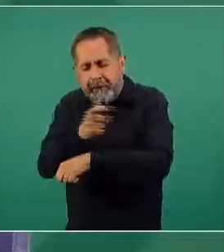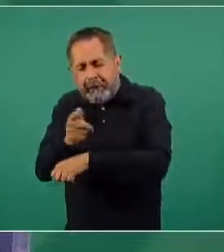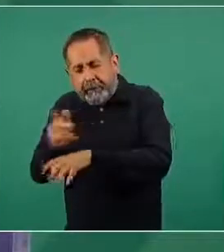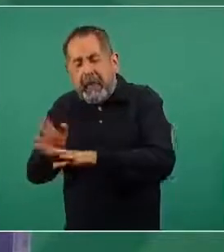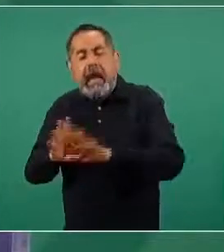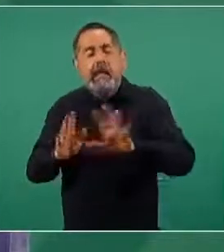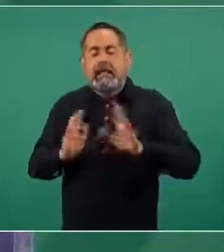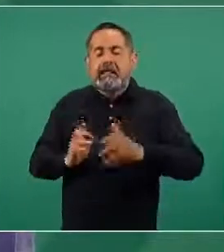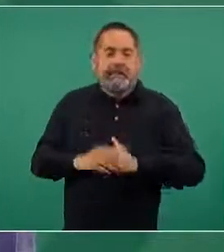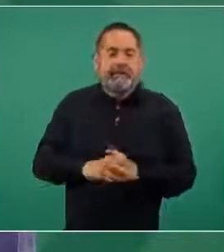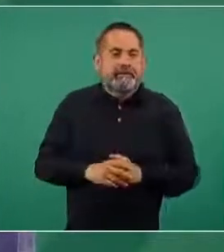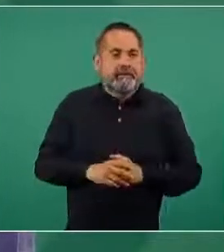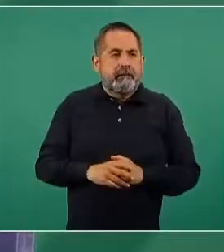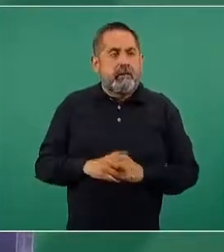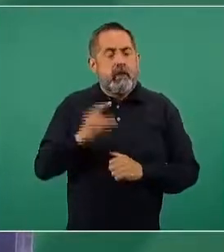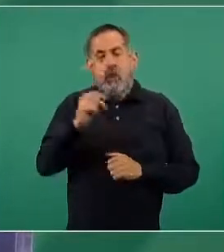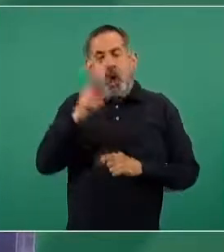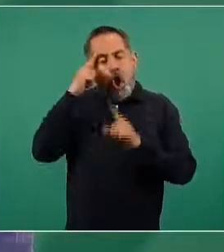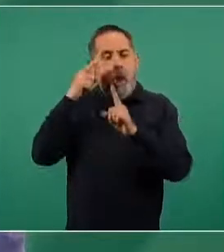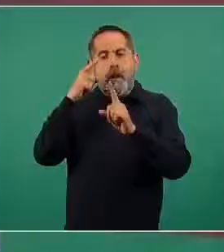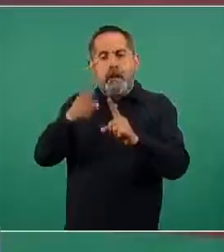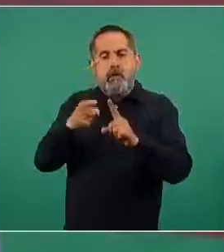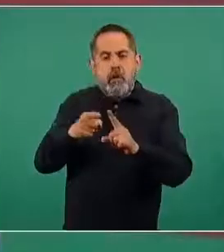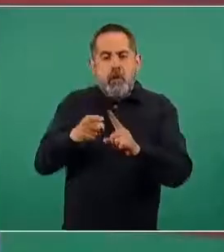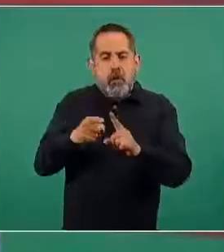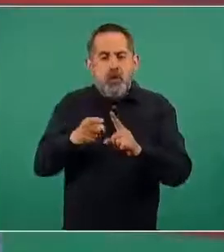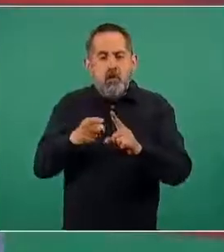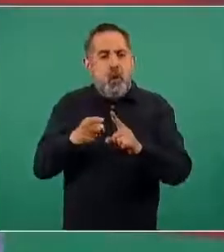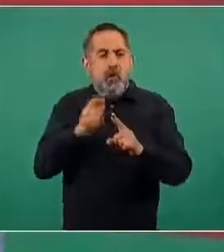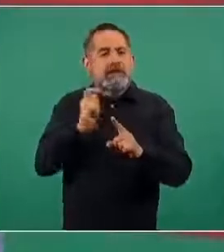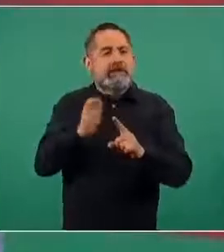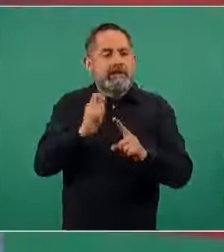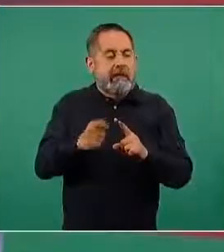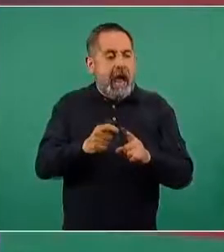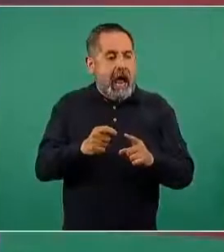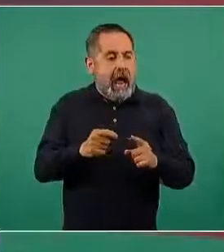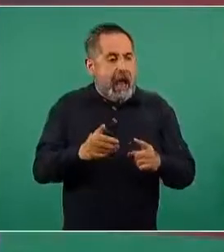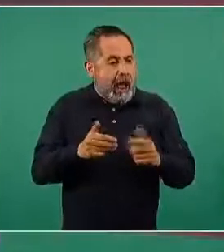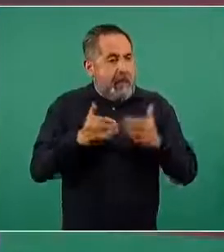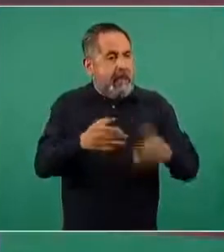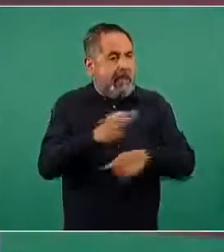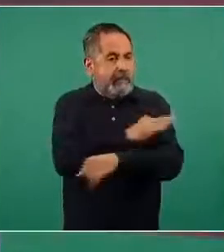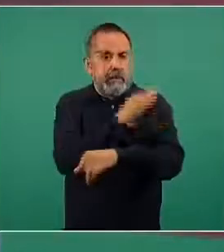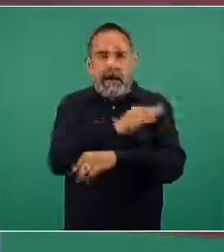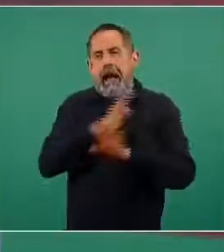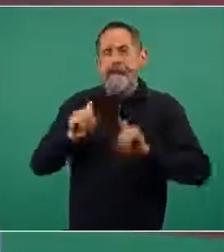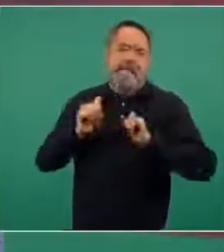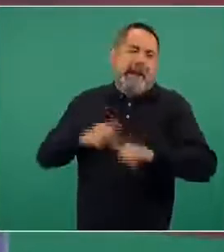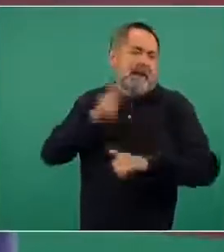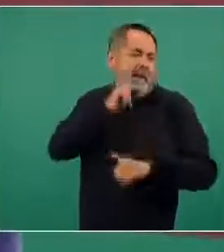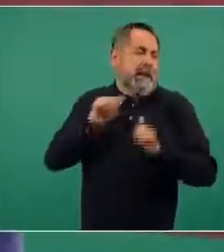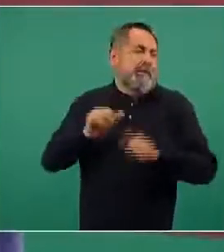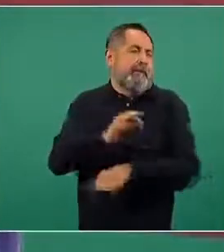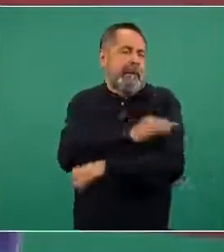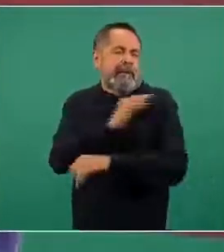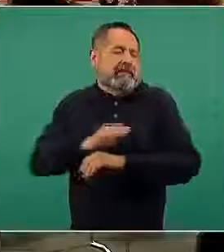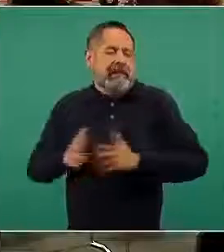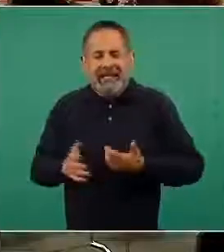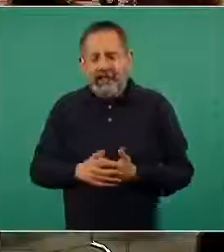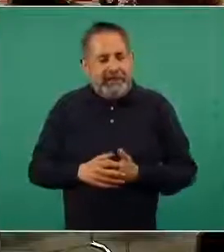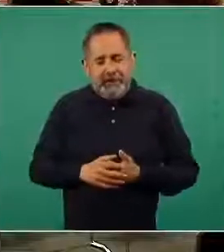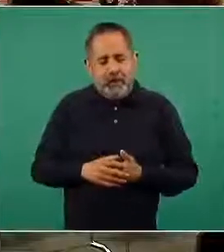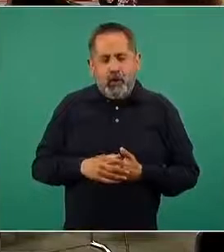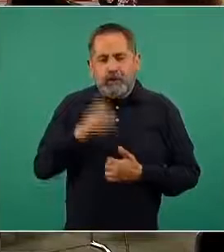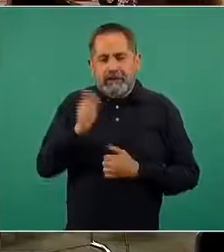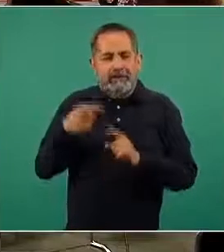No se trata, el objetivo no es avanzar en la cobertura de vacunación. Aún 30,000 personas, si lo comparamos con el avance que